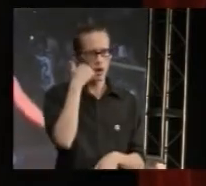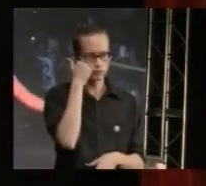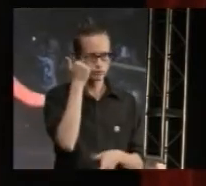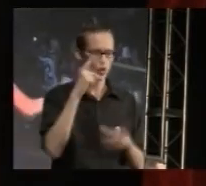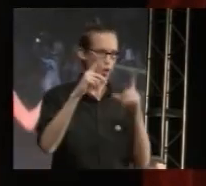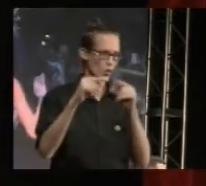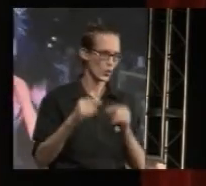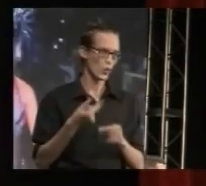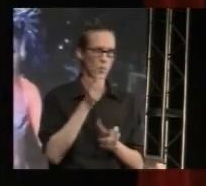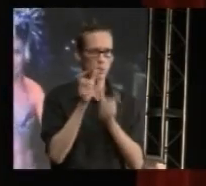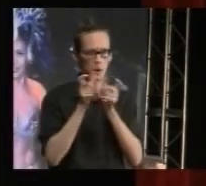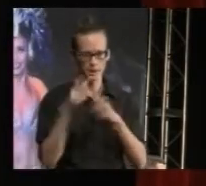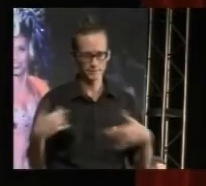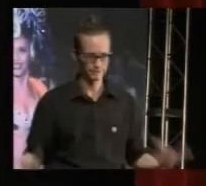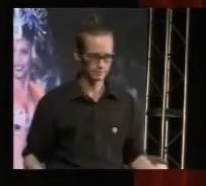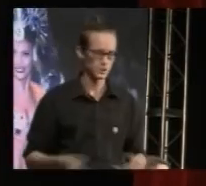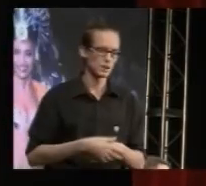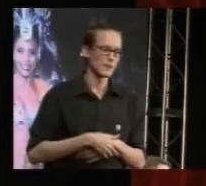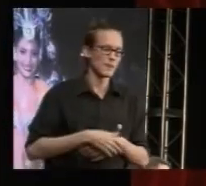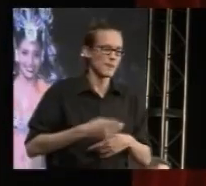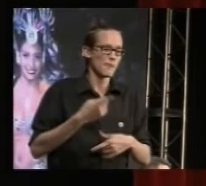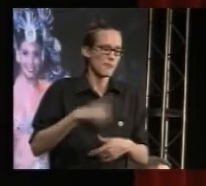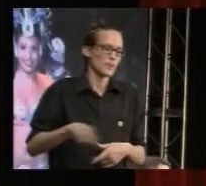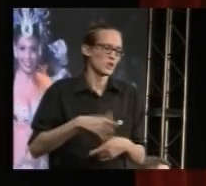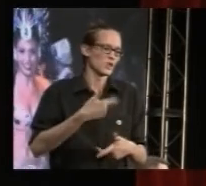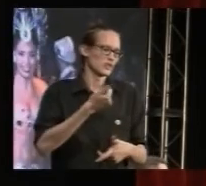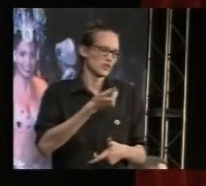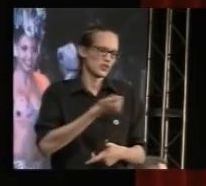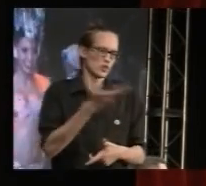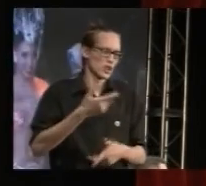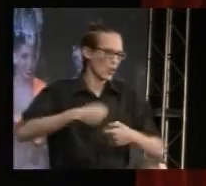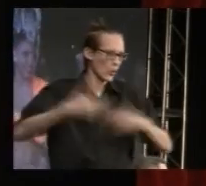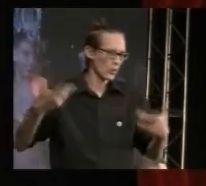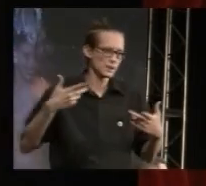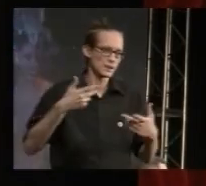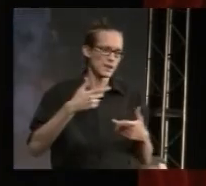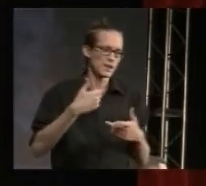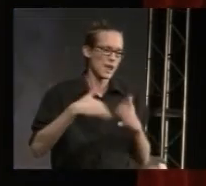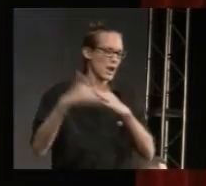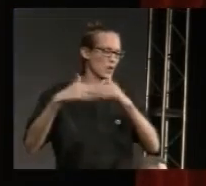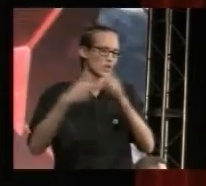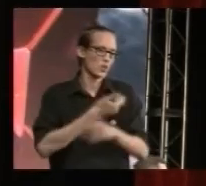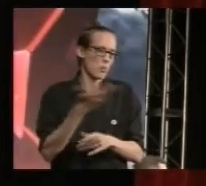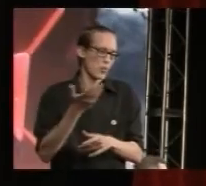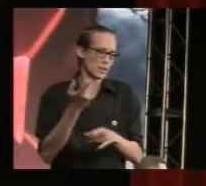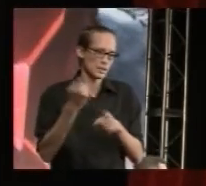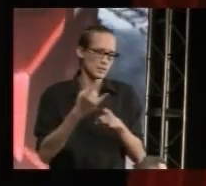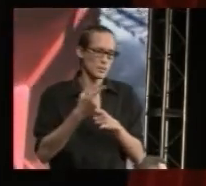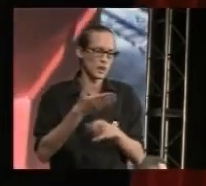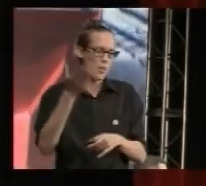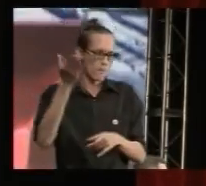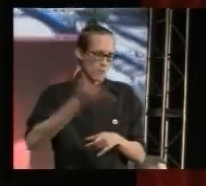denominaciones, pero en cualquier sociedad desarrollada la obra pública es un mínimo porcentaje si tenemos en